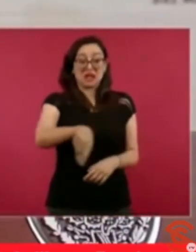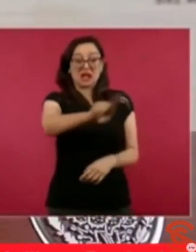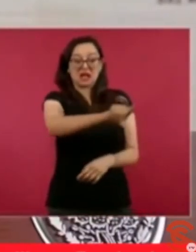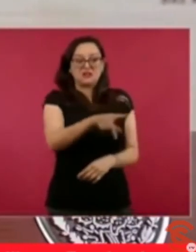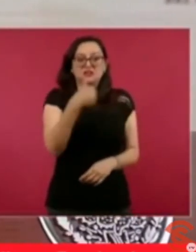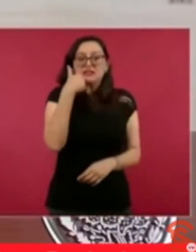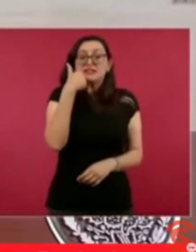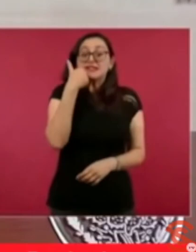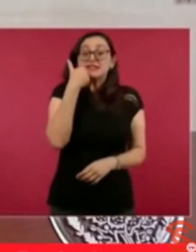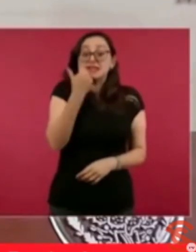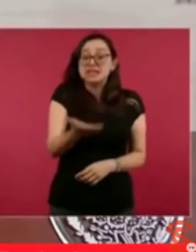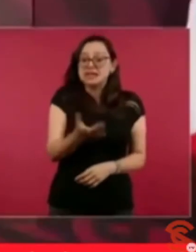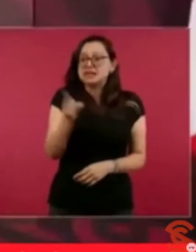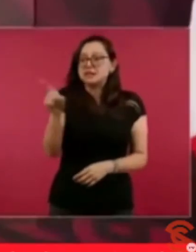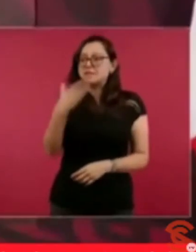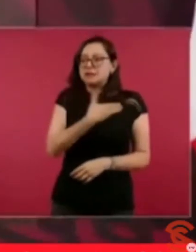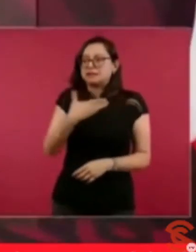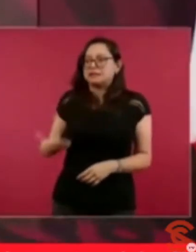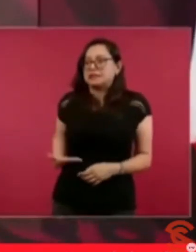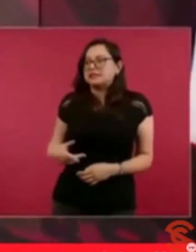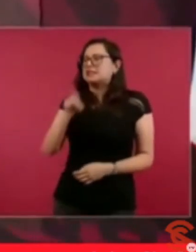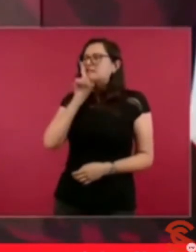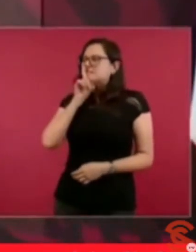que no habláramos.